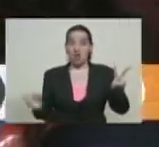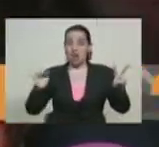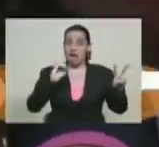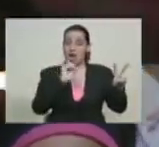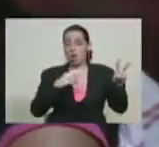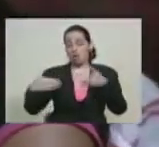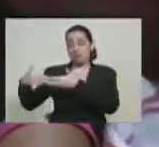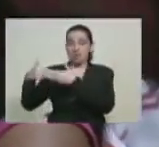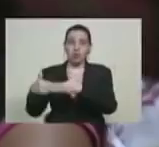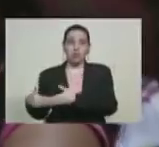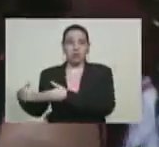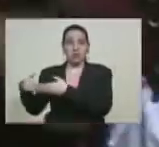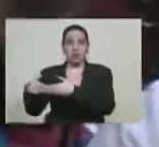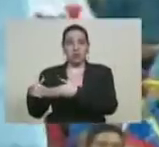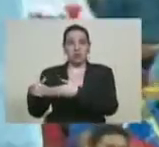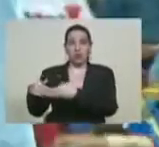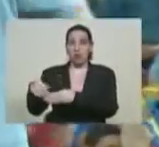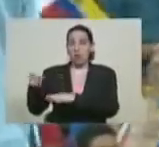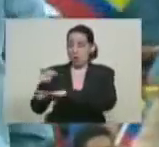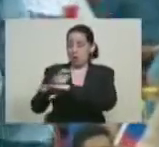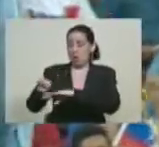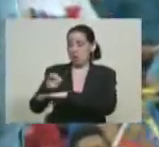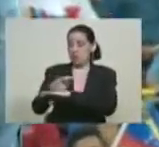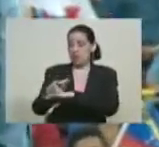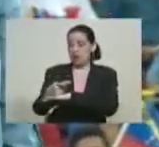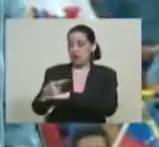¿Los gobiernos extranjeros de derecha?